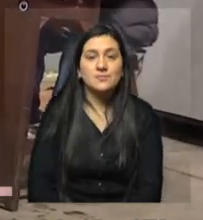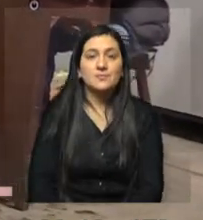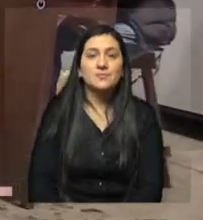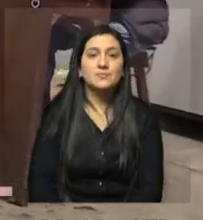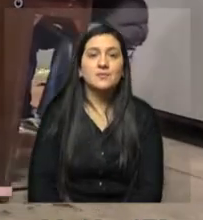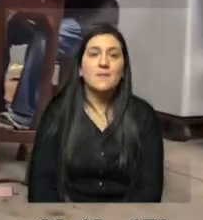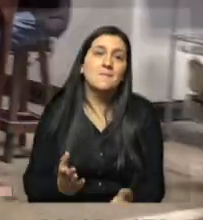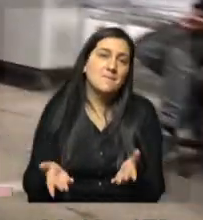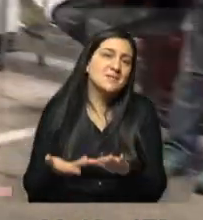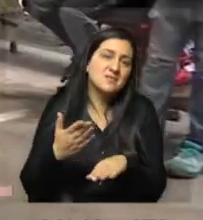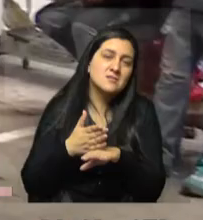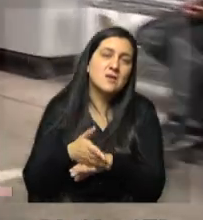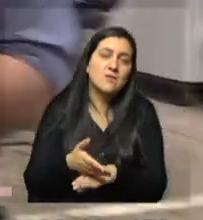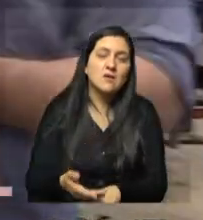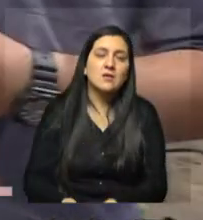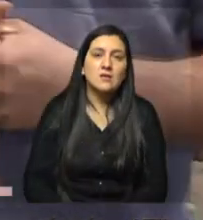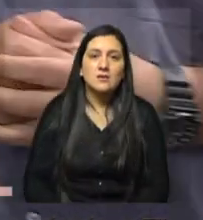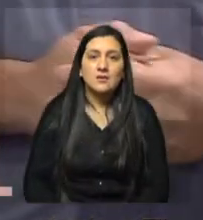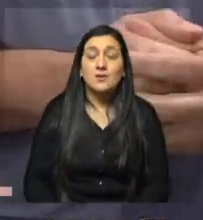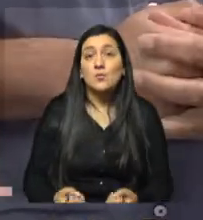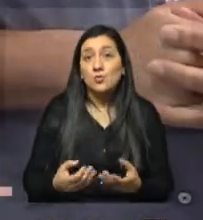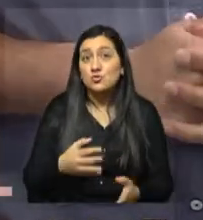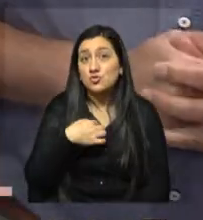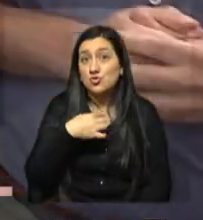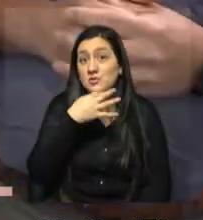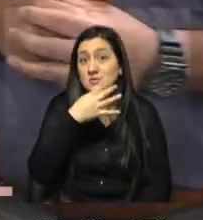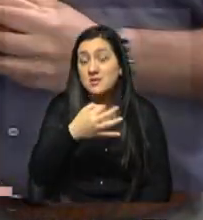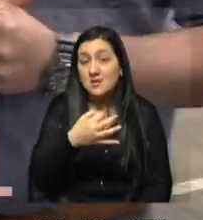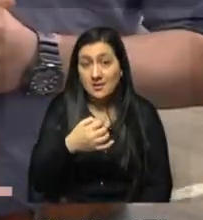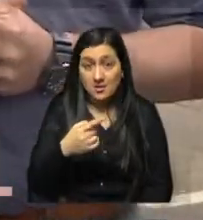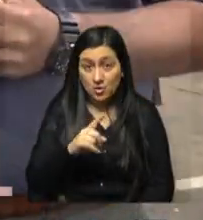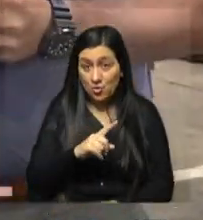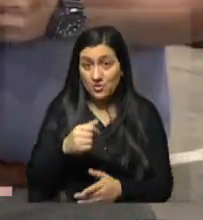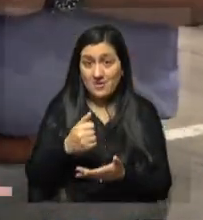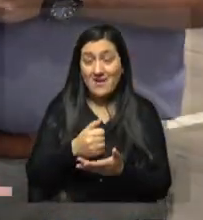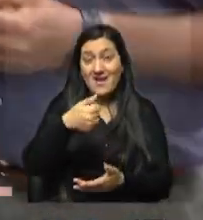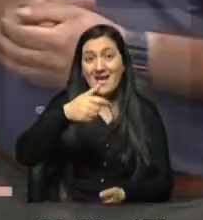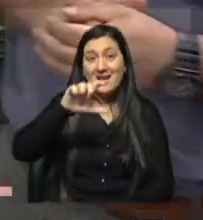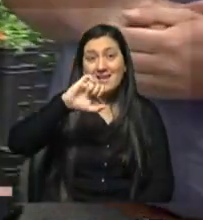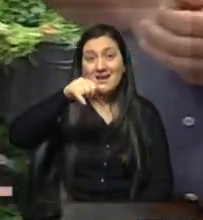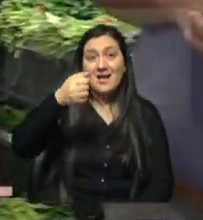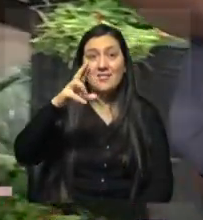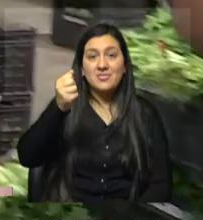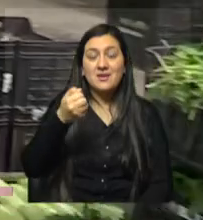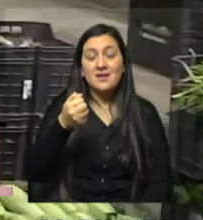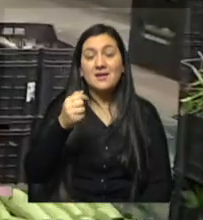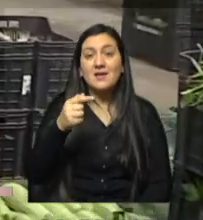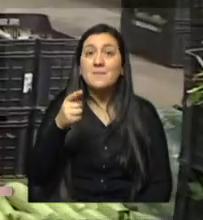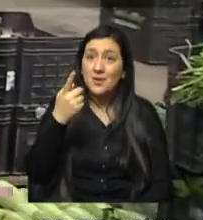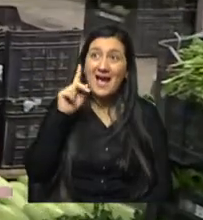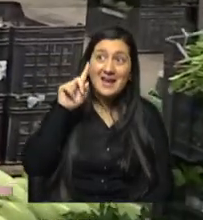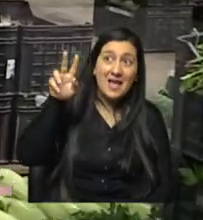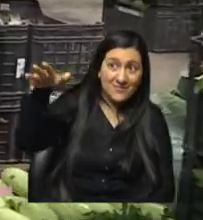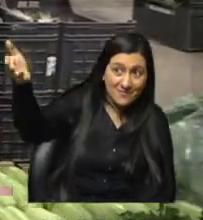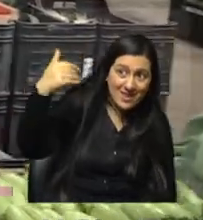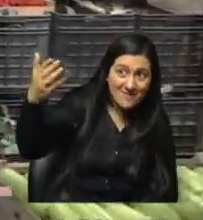accesibles. Genial, Diego. Y bueno, yo le decía que no estaba Alejandra, pero acá estabas trabajando, así que vení, no te vas a